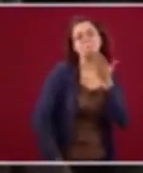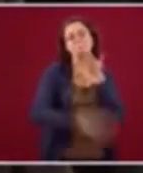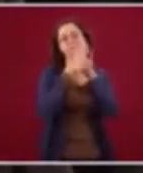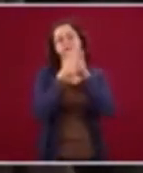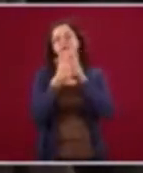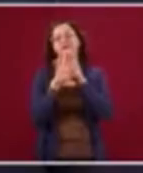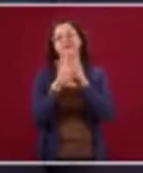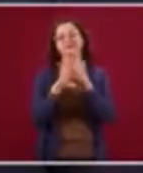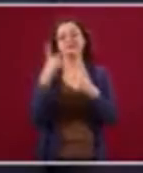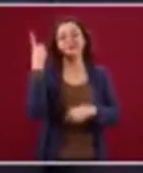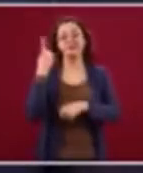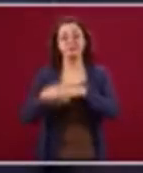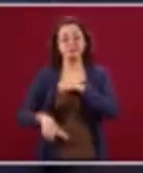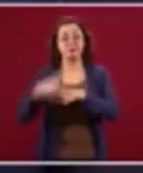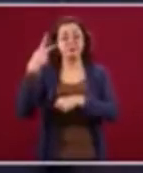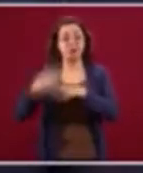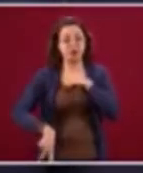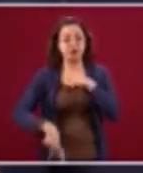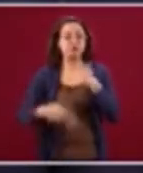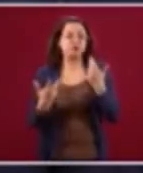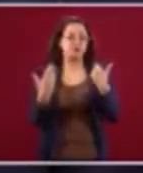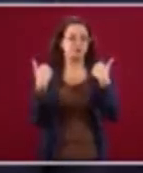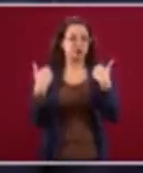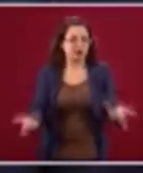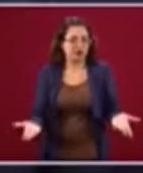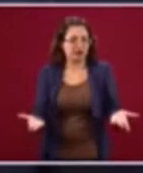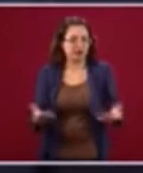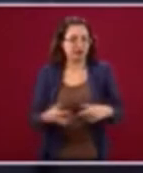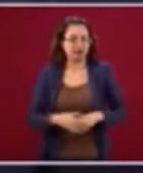exponernos? Eso no significa que yo